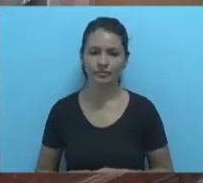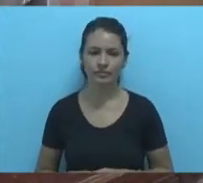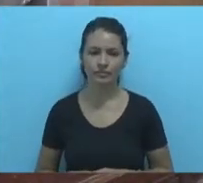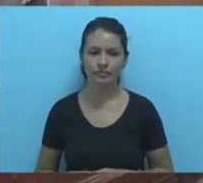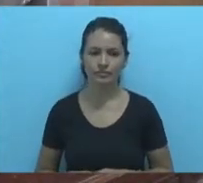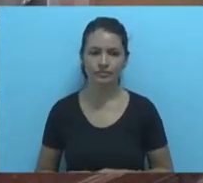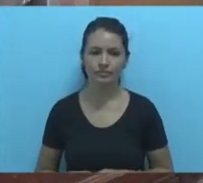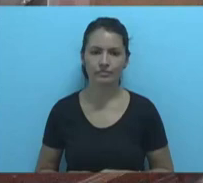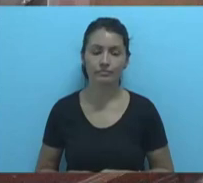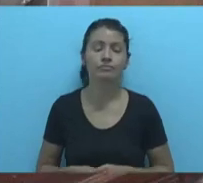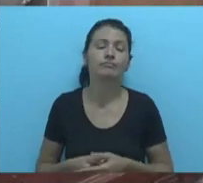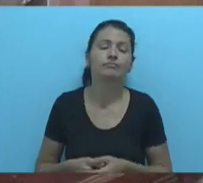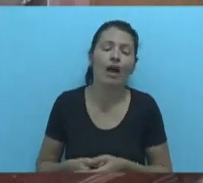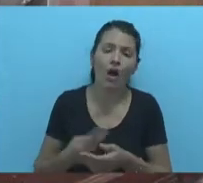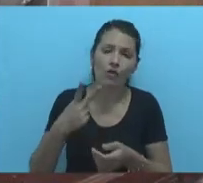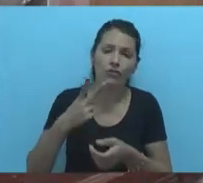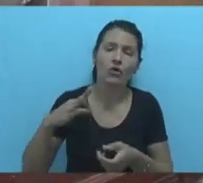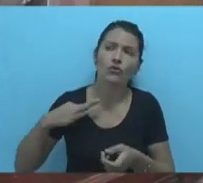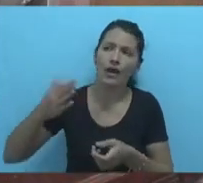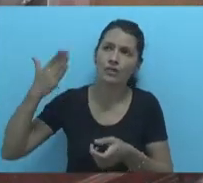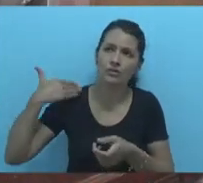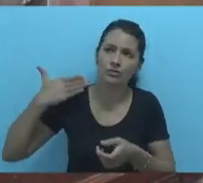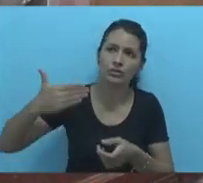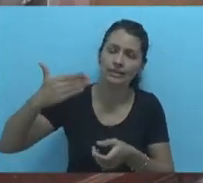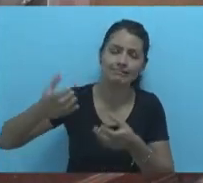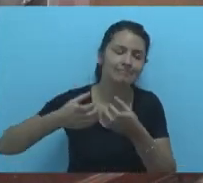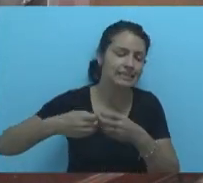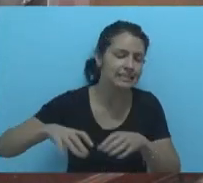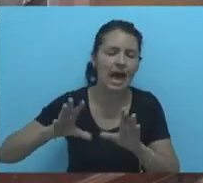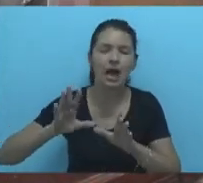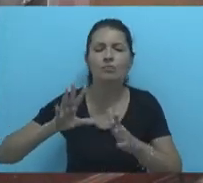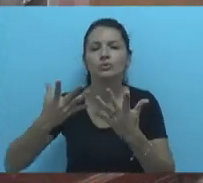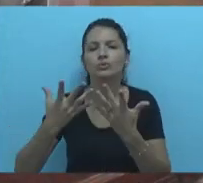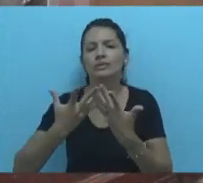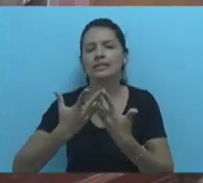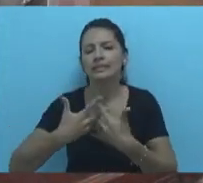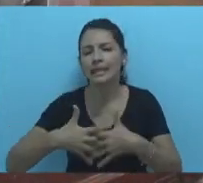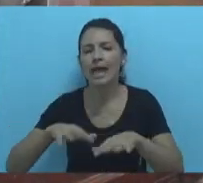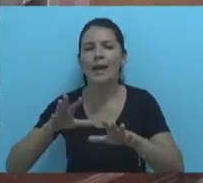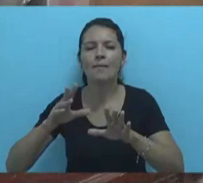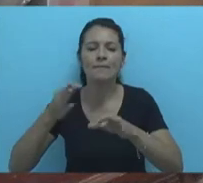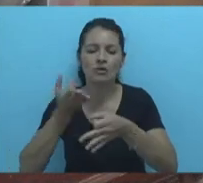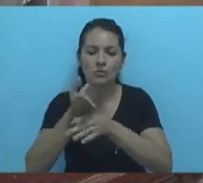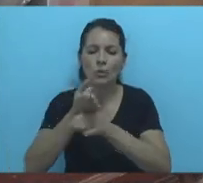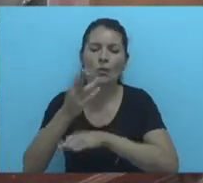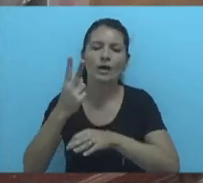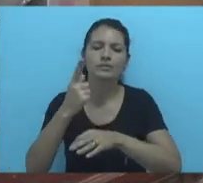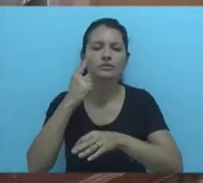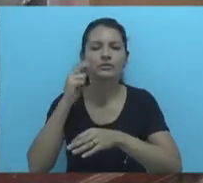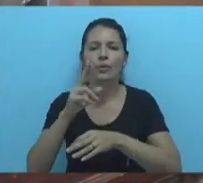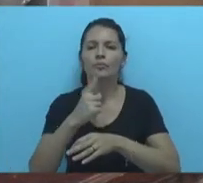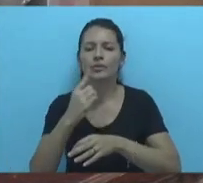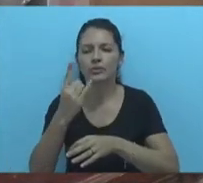del sistema de virtualidad y semipresencial, el Ministerio de Educación tuvo el tiempo correspondiente